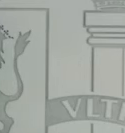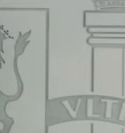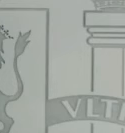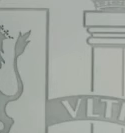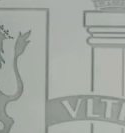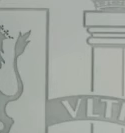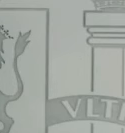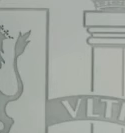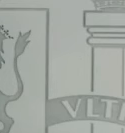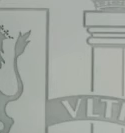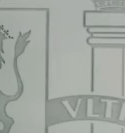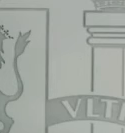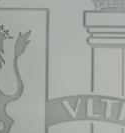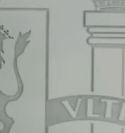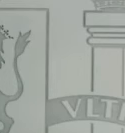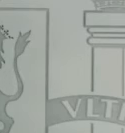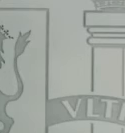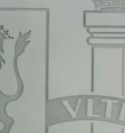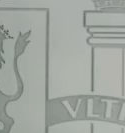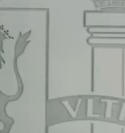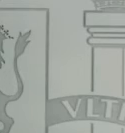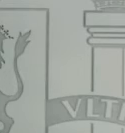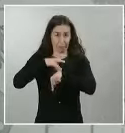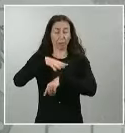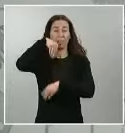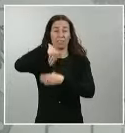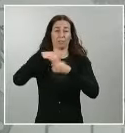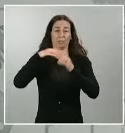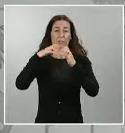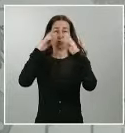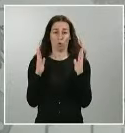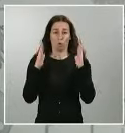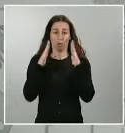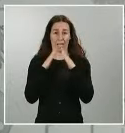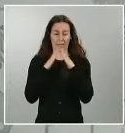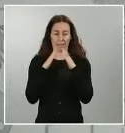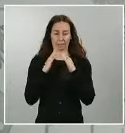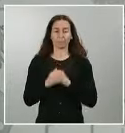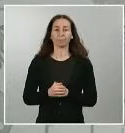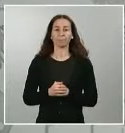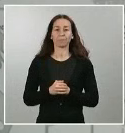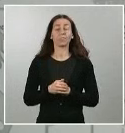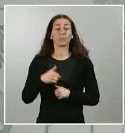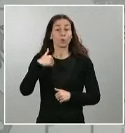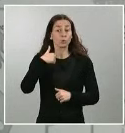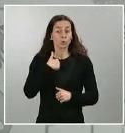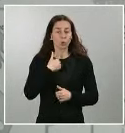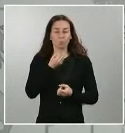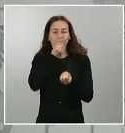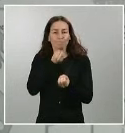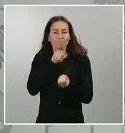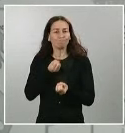hogares. A todos les envío fuerzas y les deseo una muy pronta